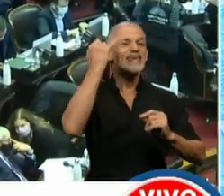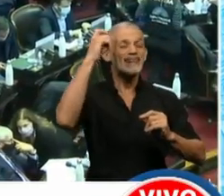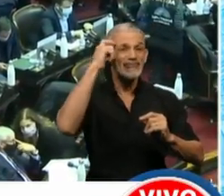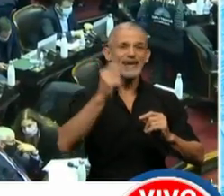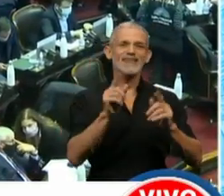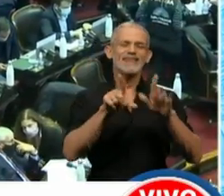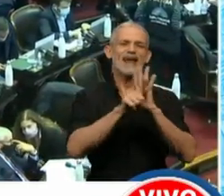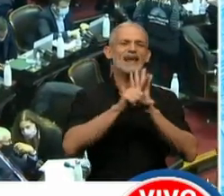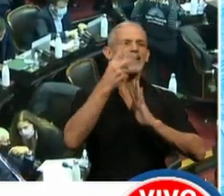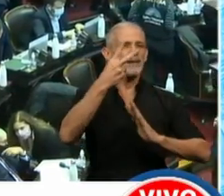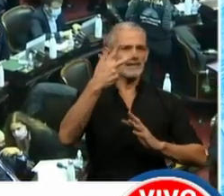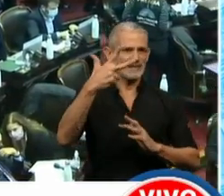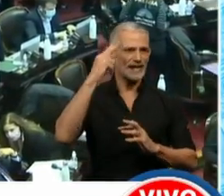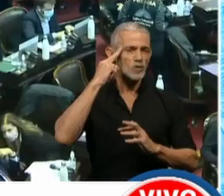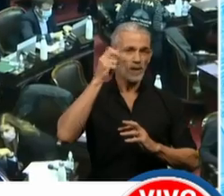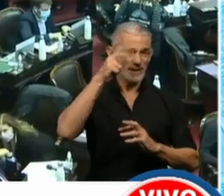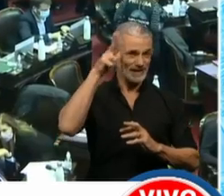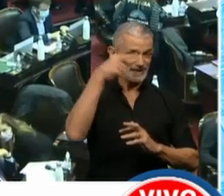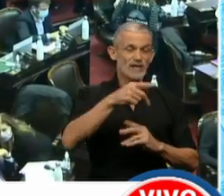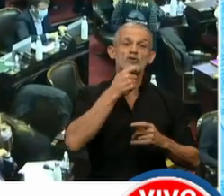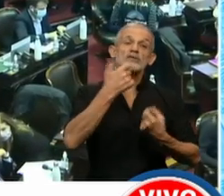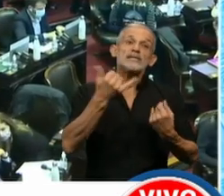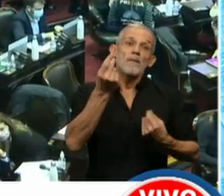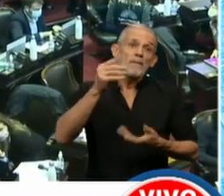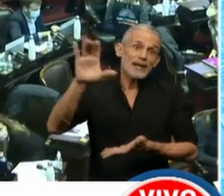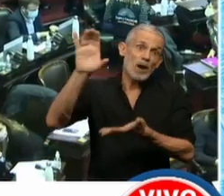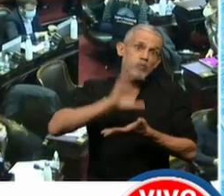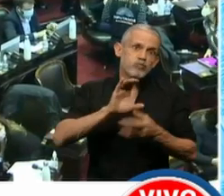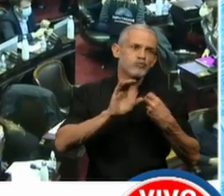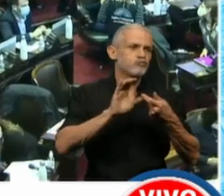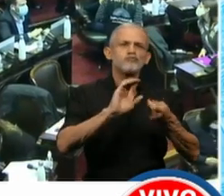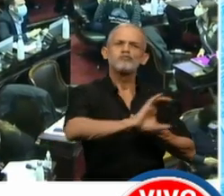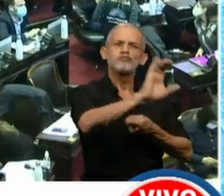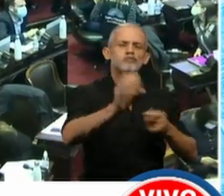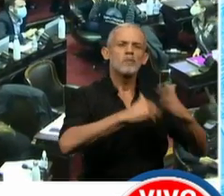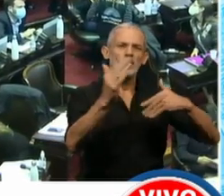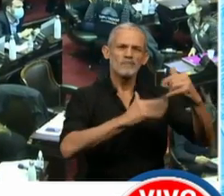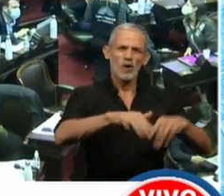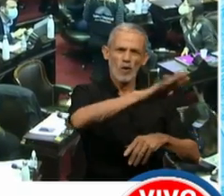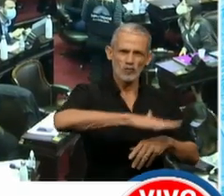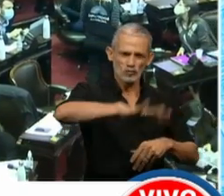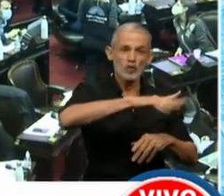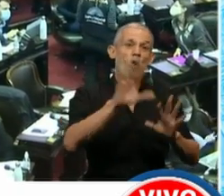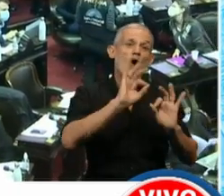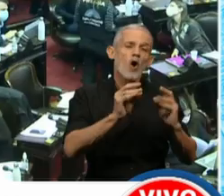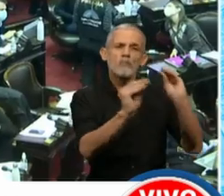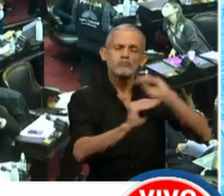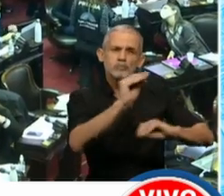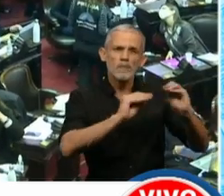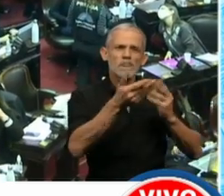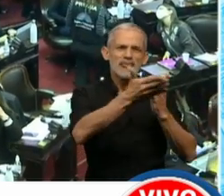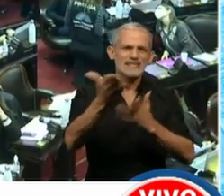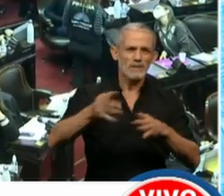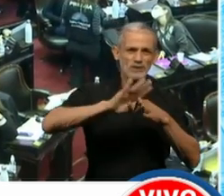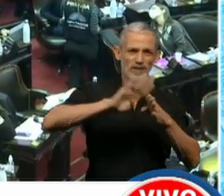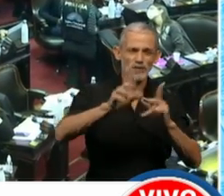23 928 siempre y cuando los fondos obtenidos se destinen a financiar obras de infraestructura o reestructuración de servicio de